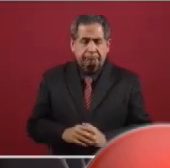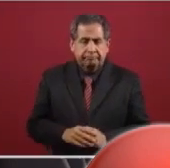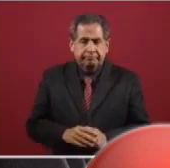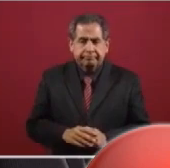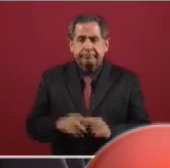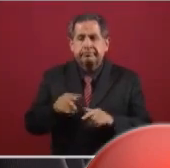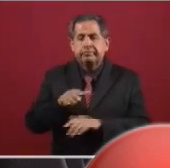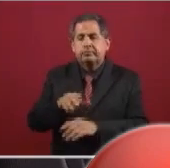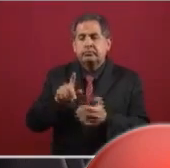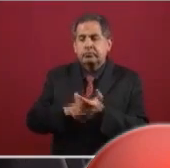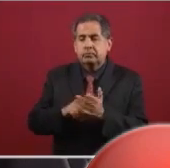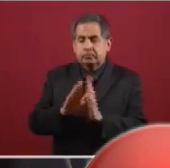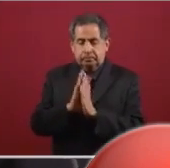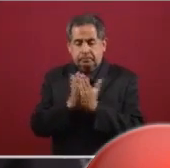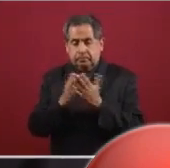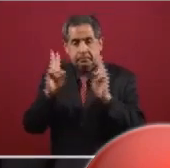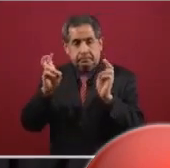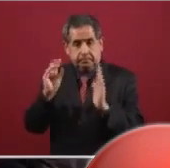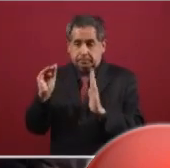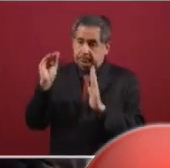en todo lo que tiene que ver con contenidos